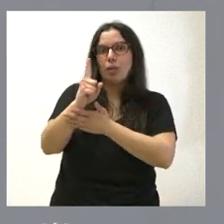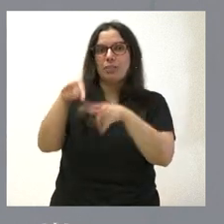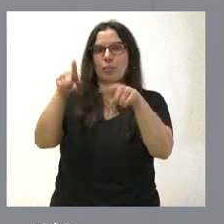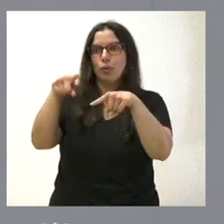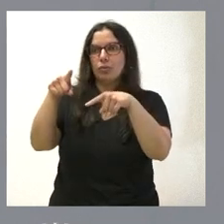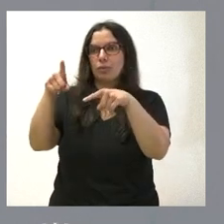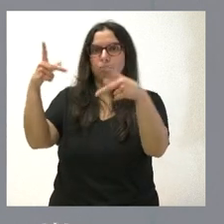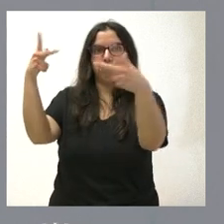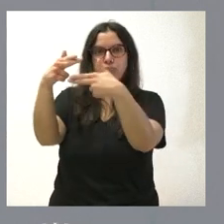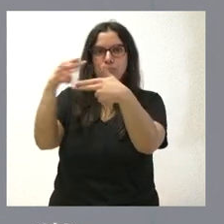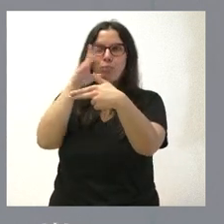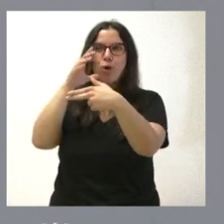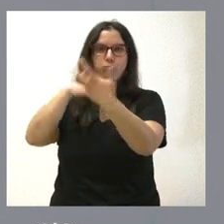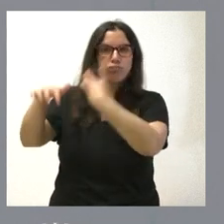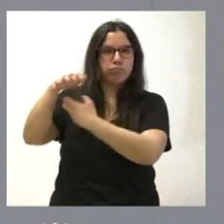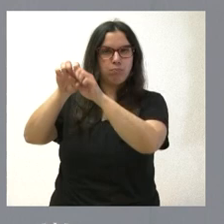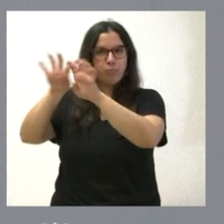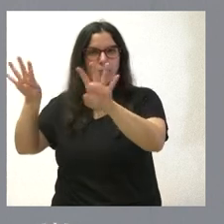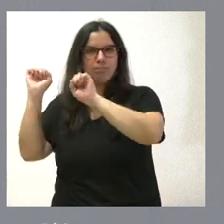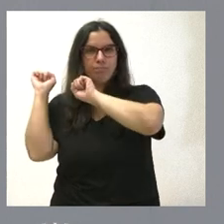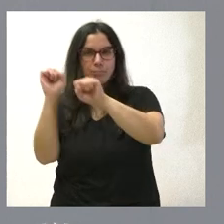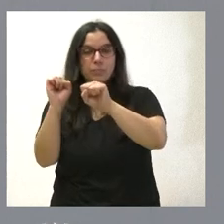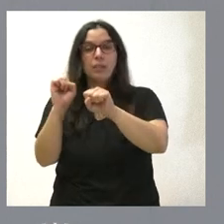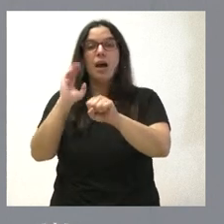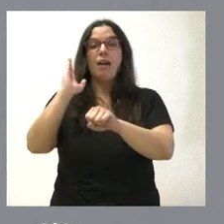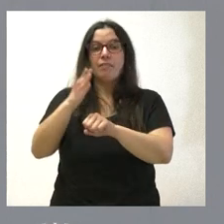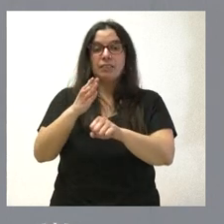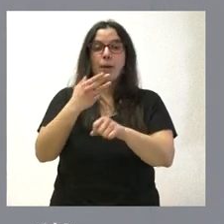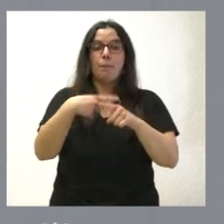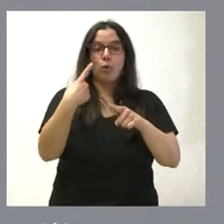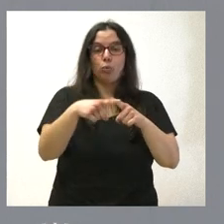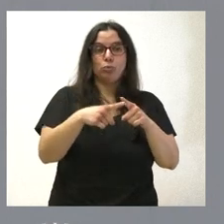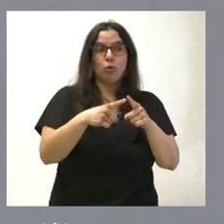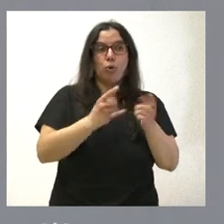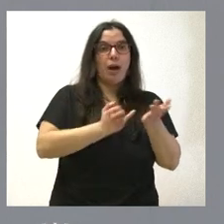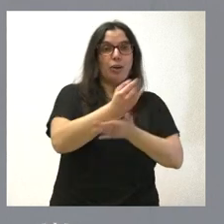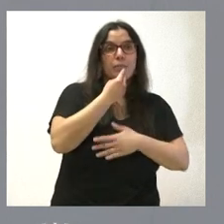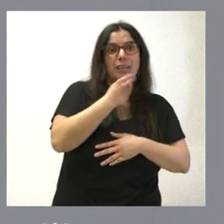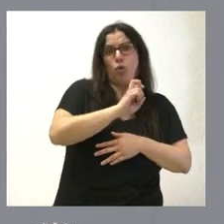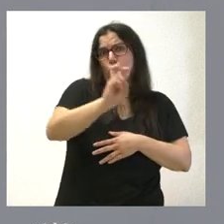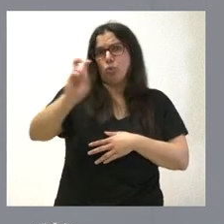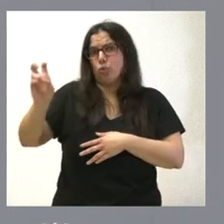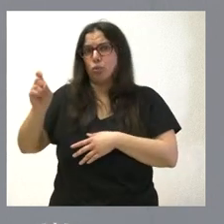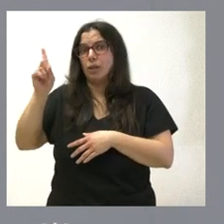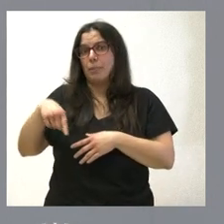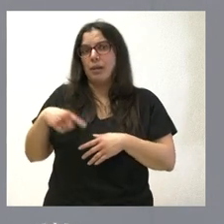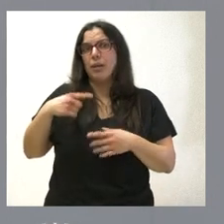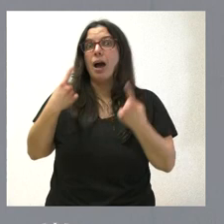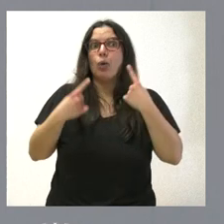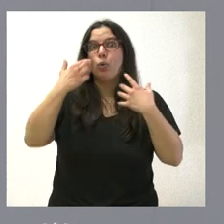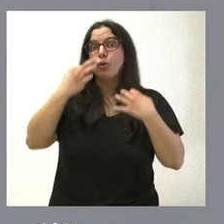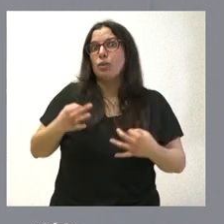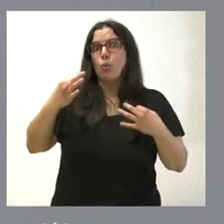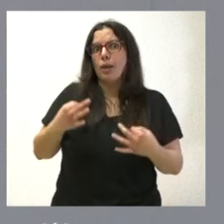ya no solamente afecta a la exportación de productos agroalimentarios sino a todo tipo de productos que por motivo de seguridad algunos no están